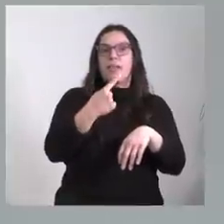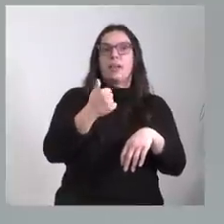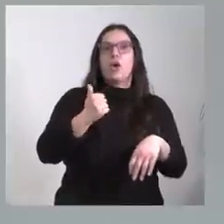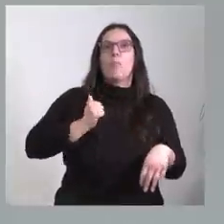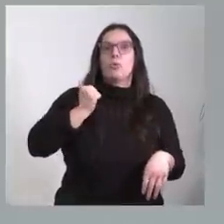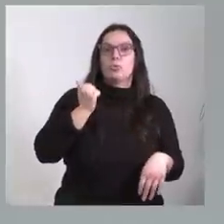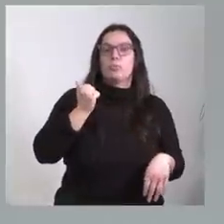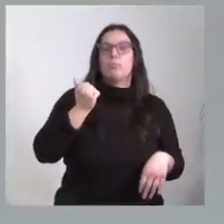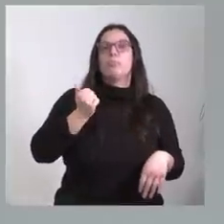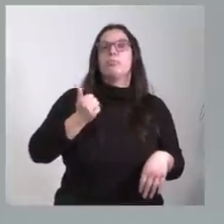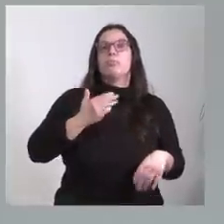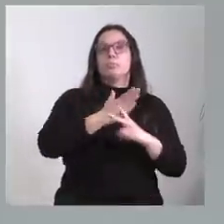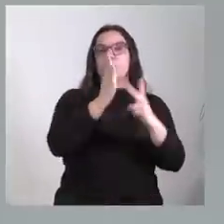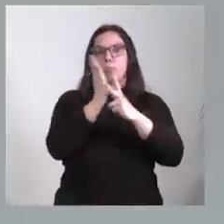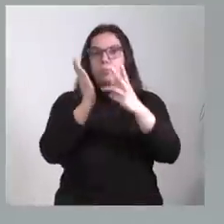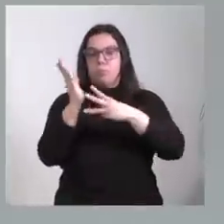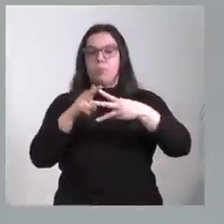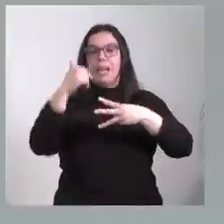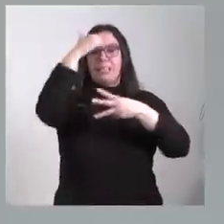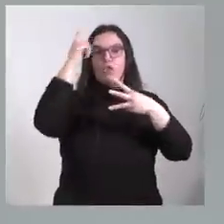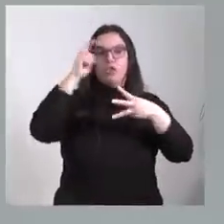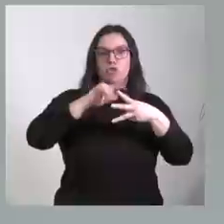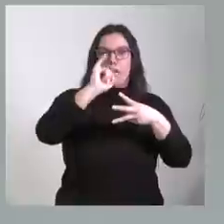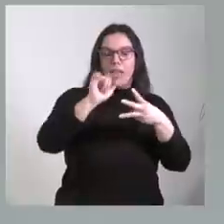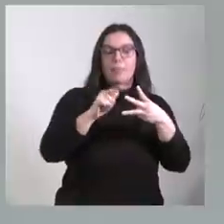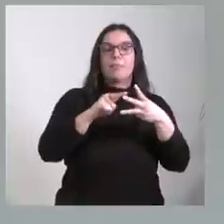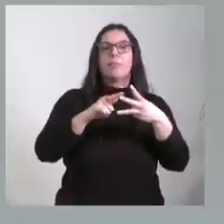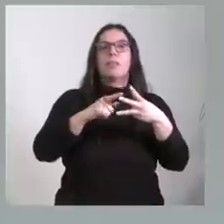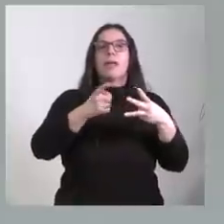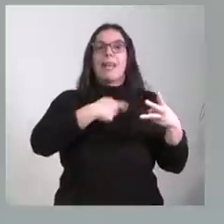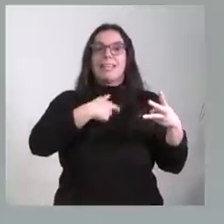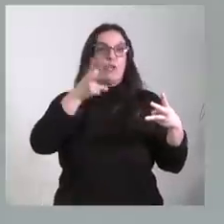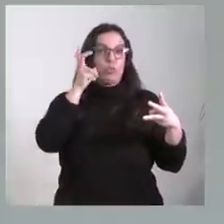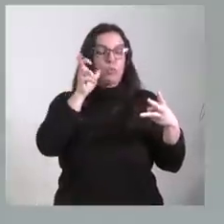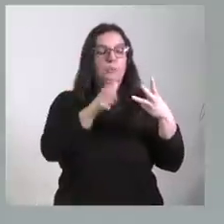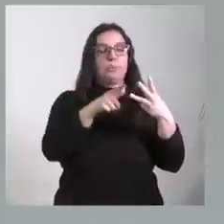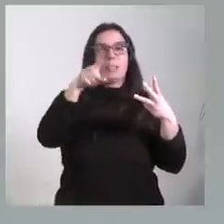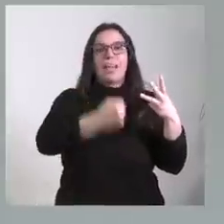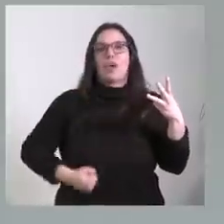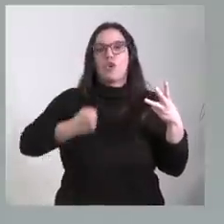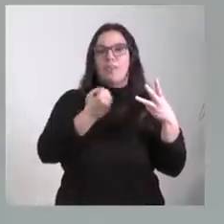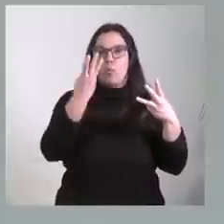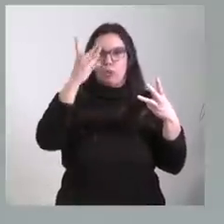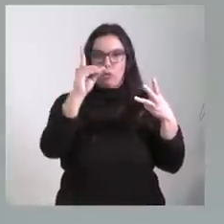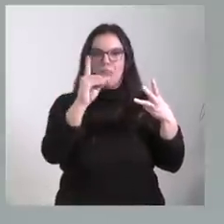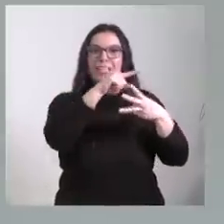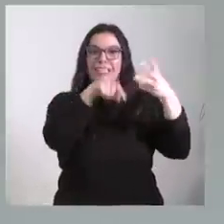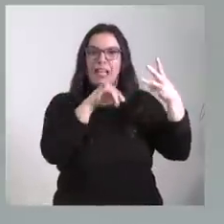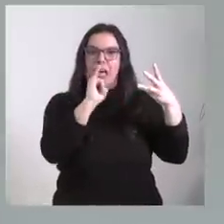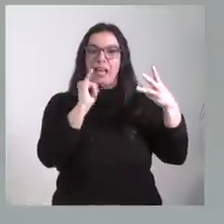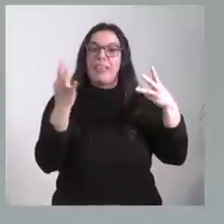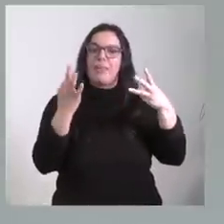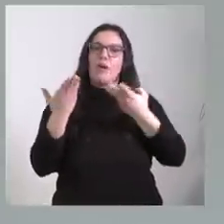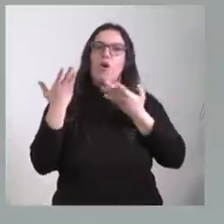psicosocial para el acompañamiento durante el embarazo el protocolo el latido fetal y luego también la ecografía de 4d y